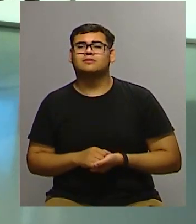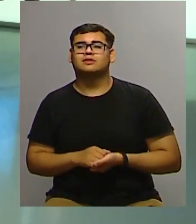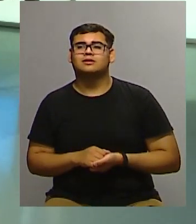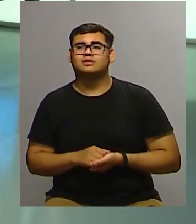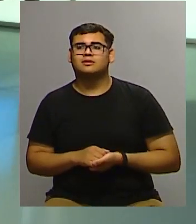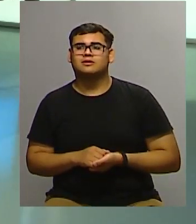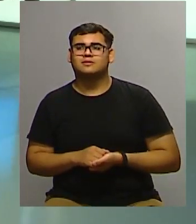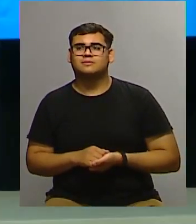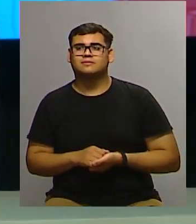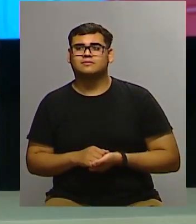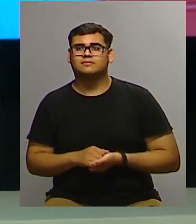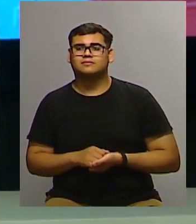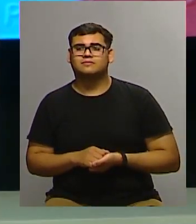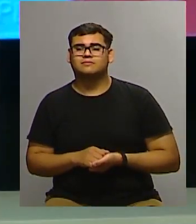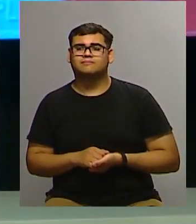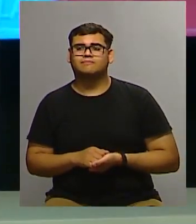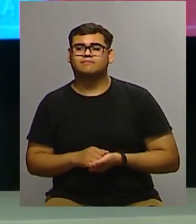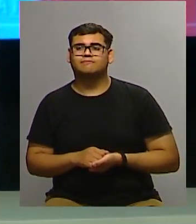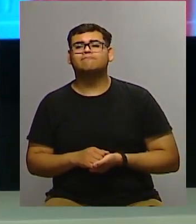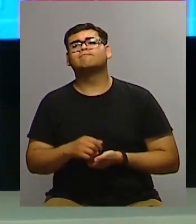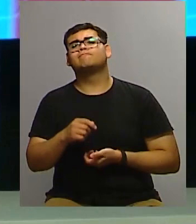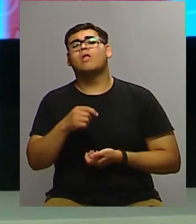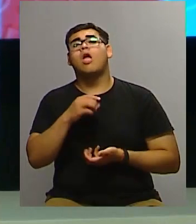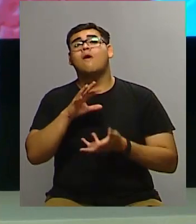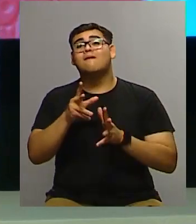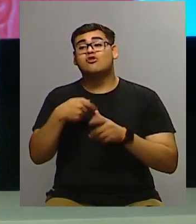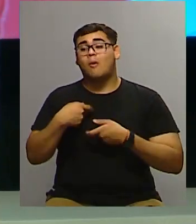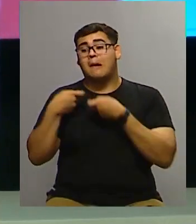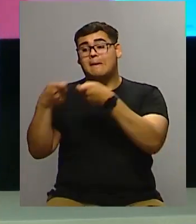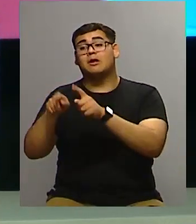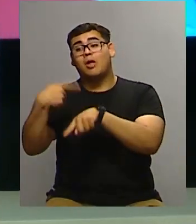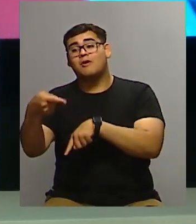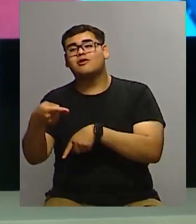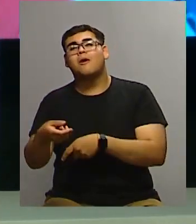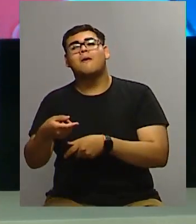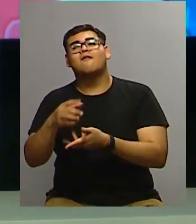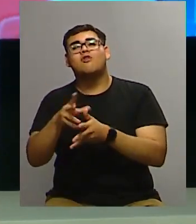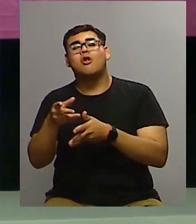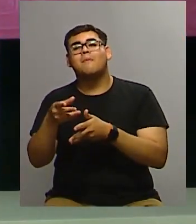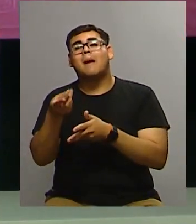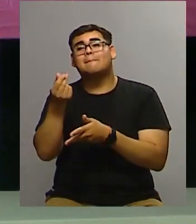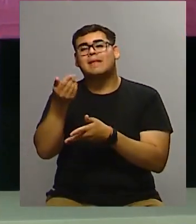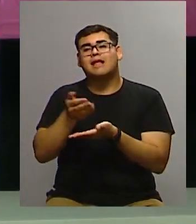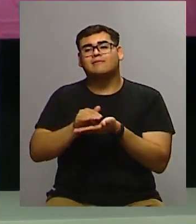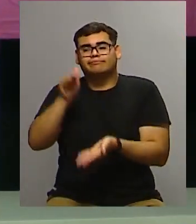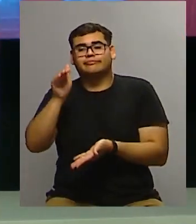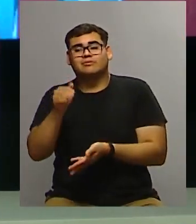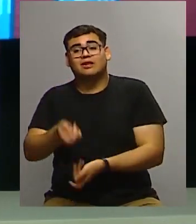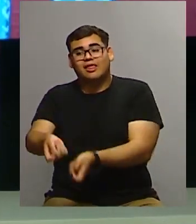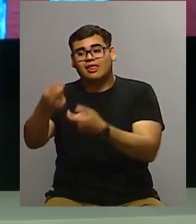y lo que invierto hace que me entren más ingresos. Hay otra forma de pensar que